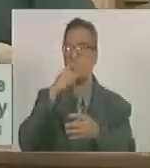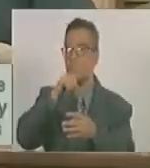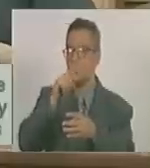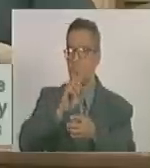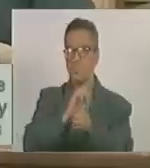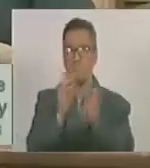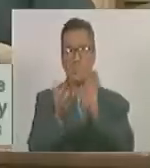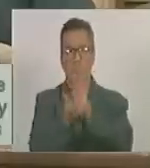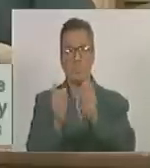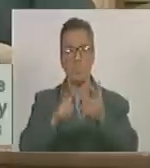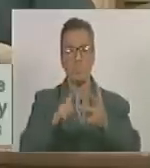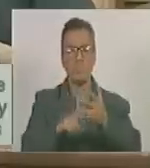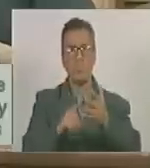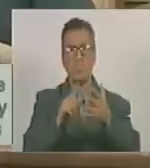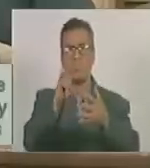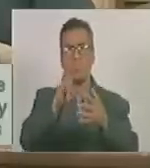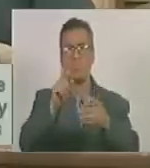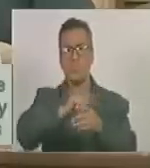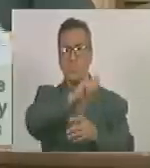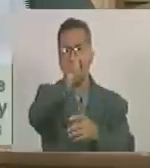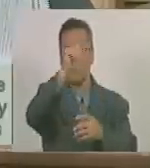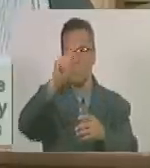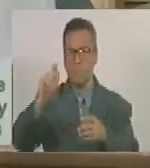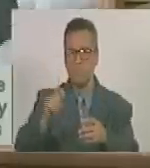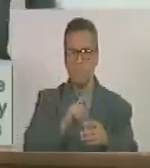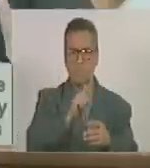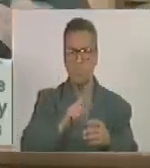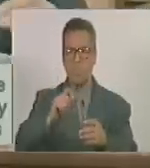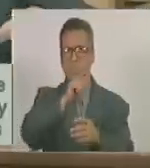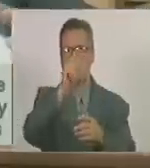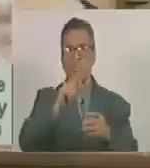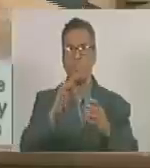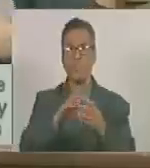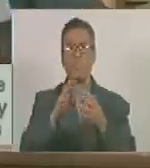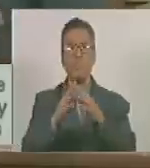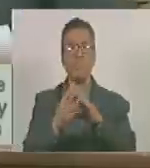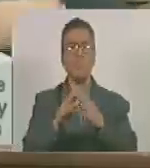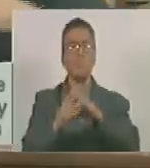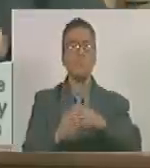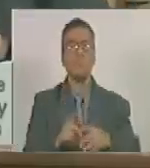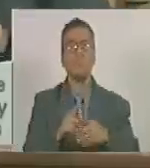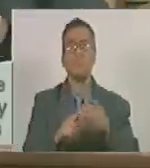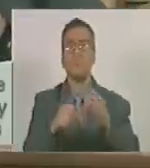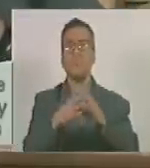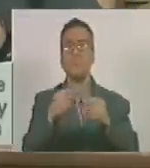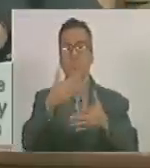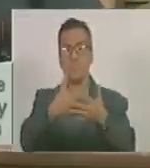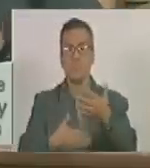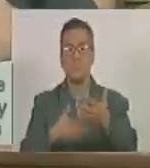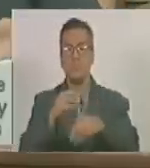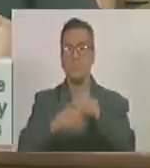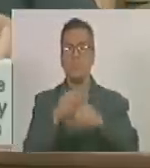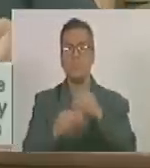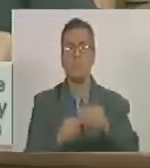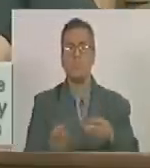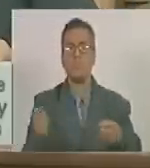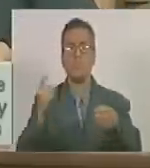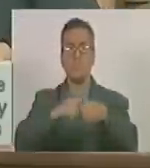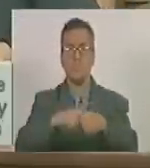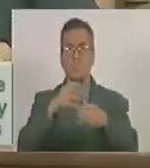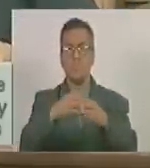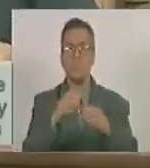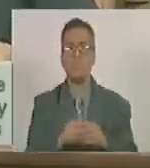comunidad. 4. Mapa del ámbito geográfico de la comunidad. Estos documentos pasarán a formar